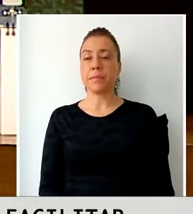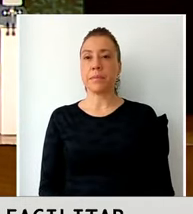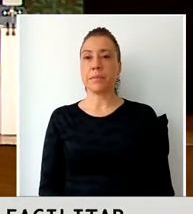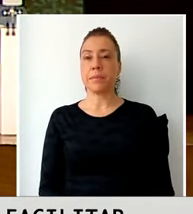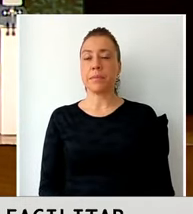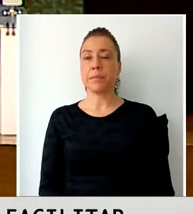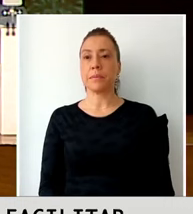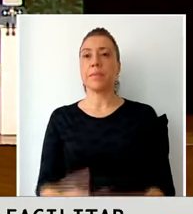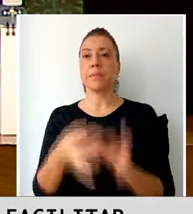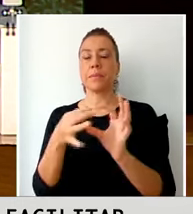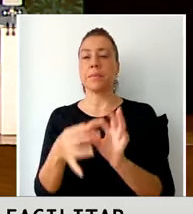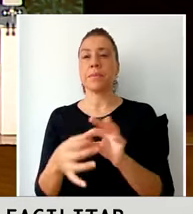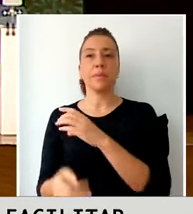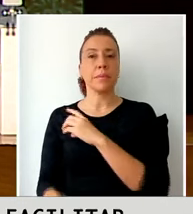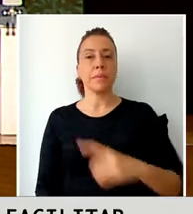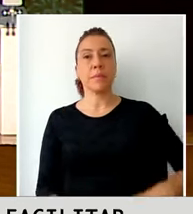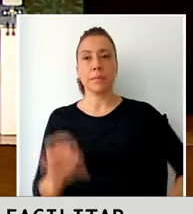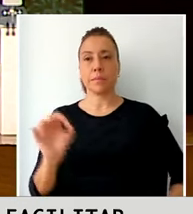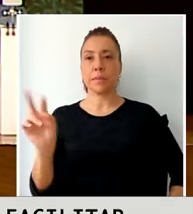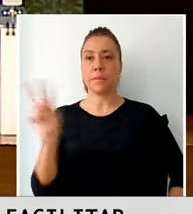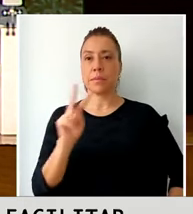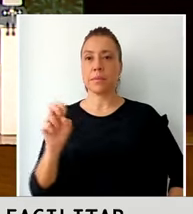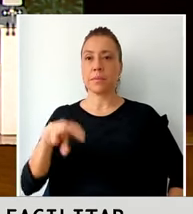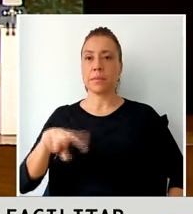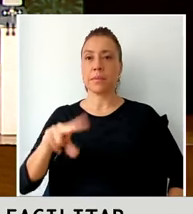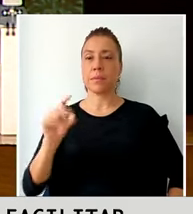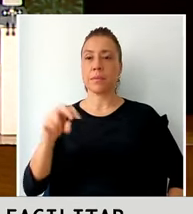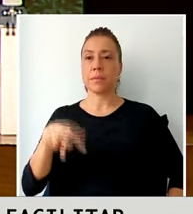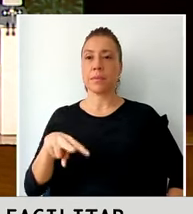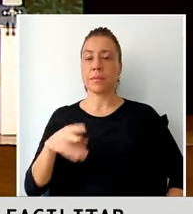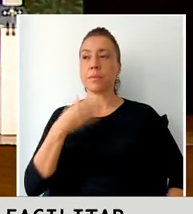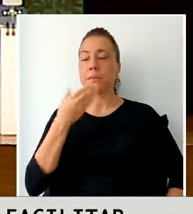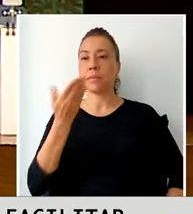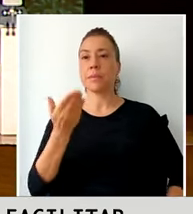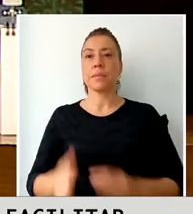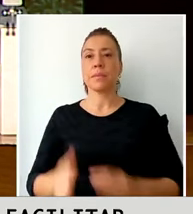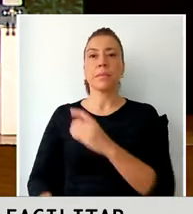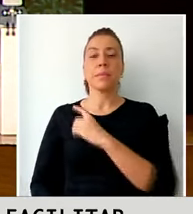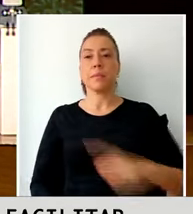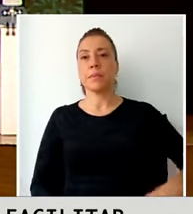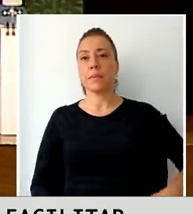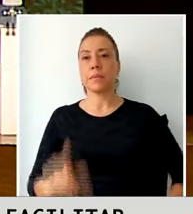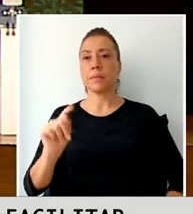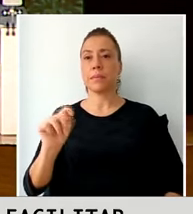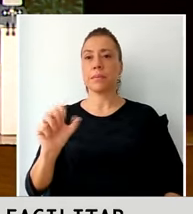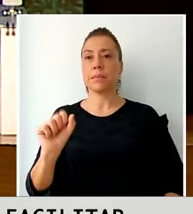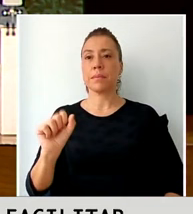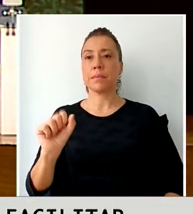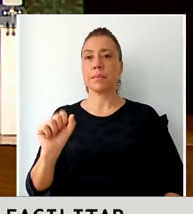diputado sandón tiene la palabra el diputado Cristian Tapia